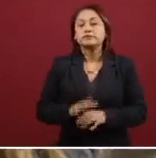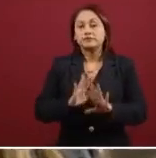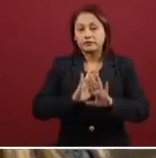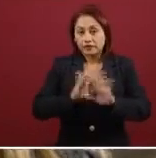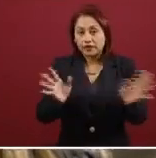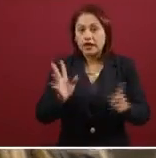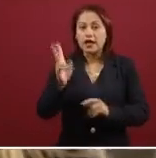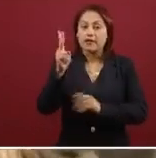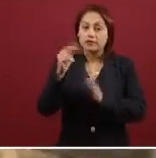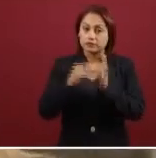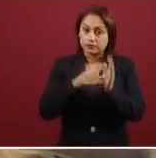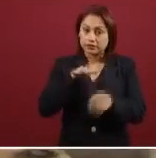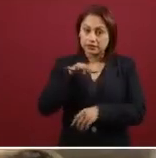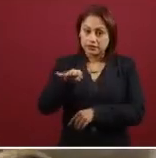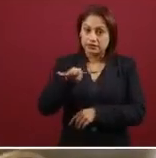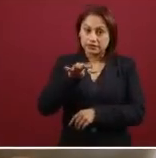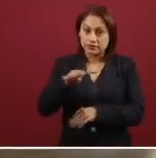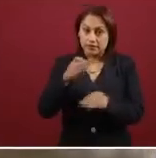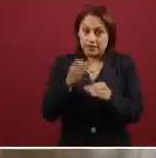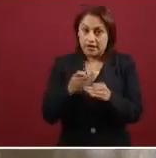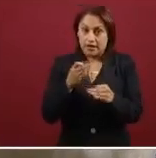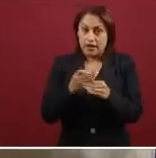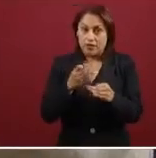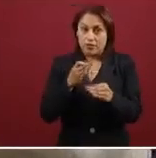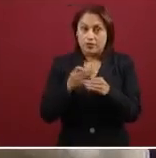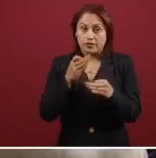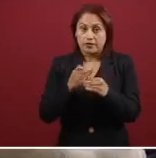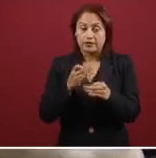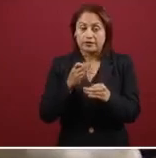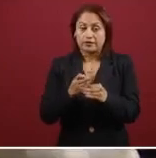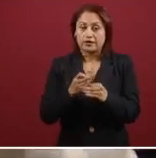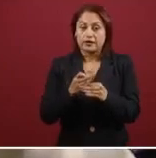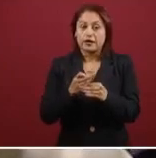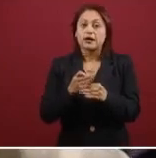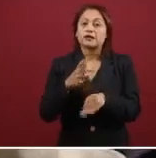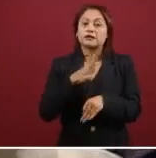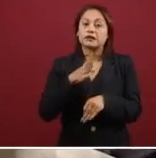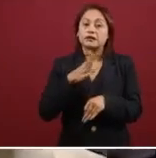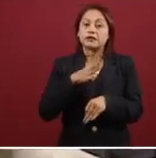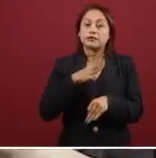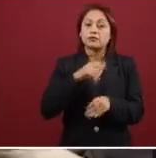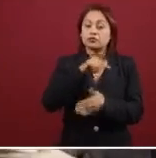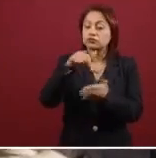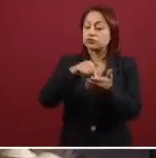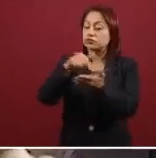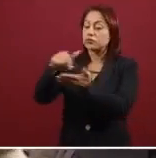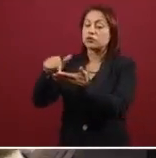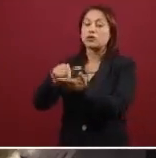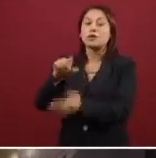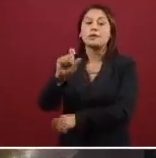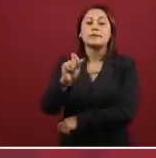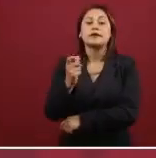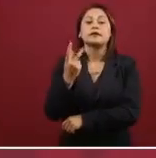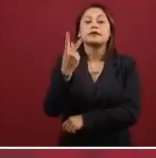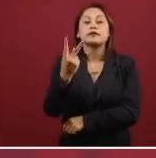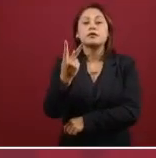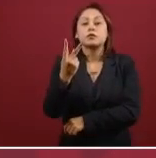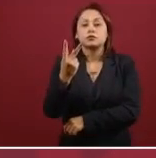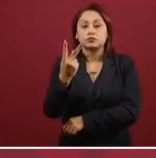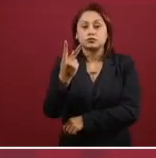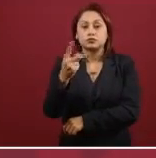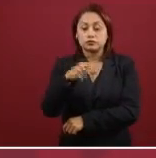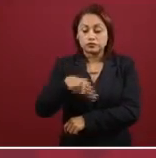platicado, estamos desarrollando 22 campos y de esos 22 campos,